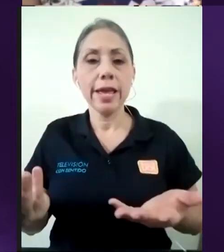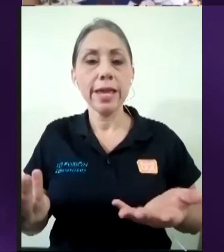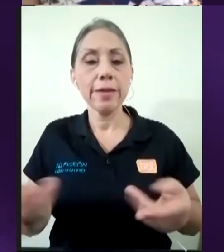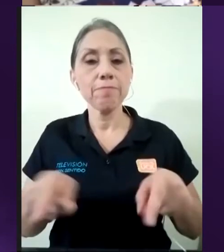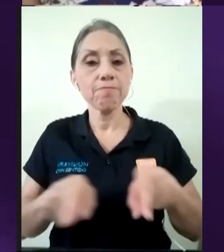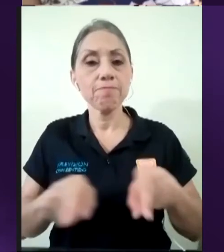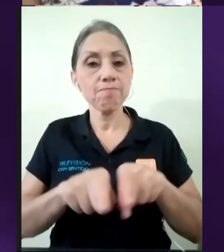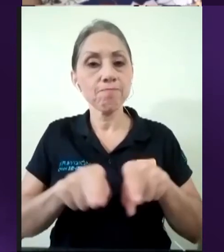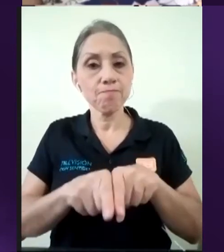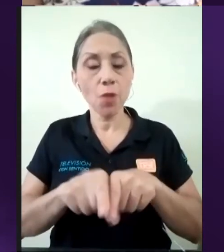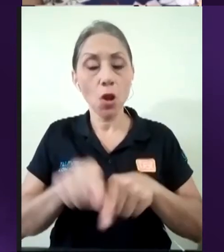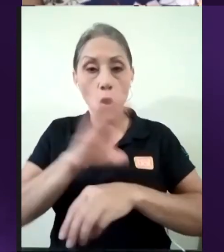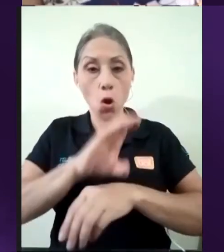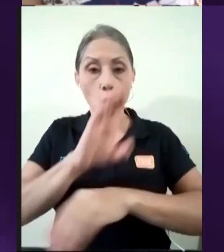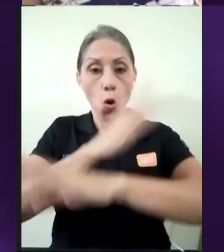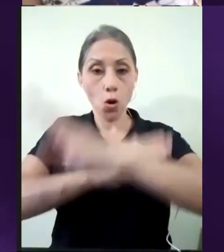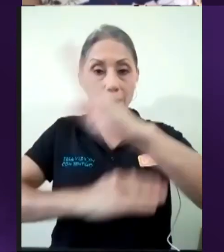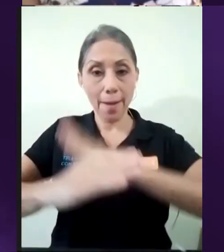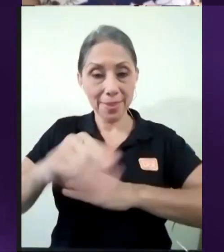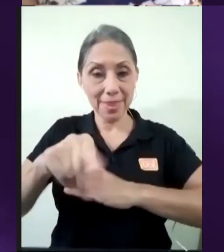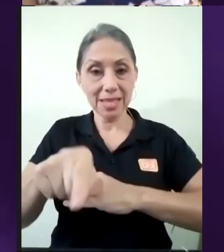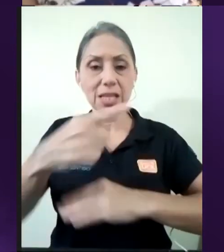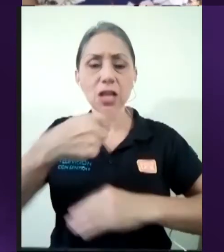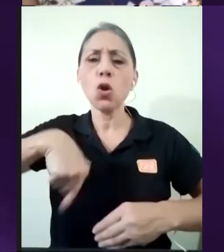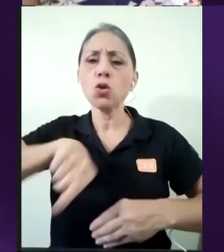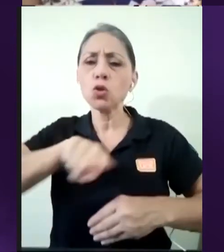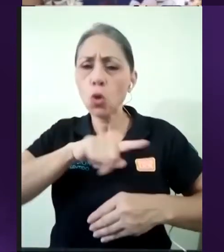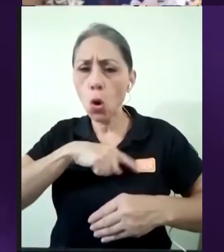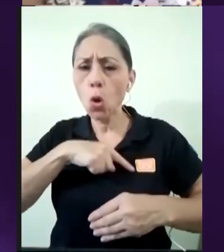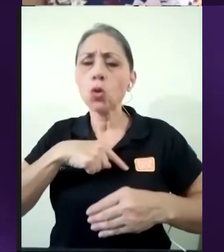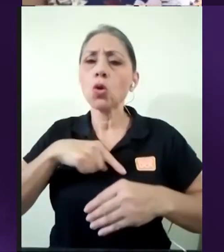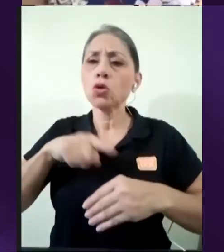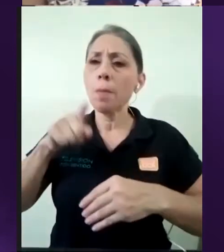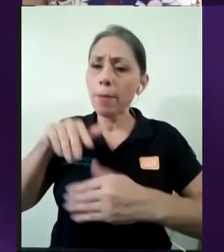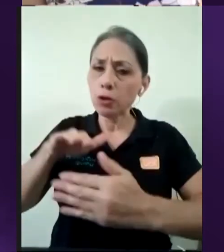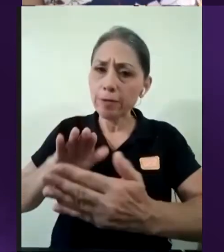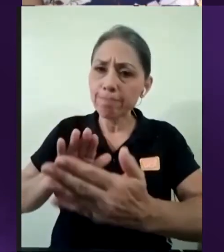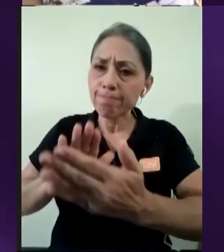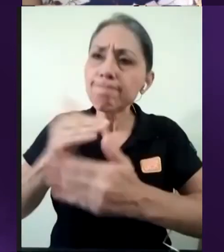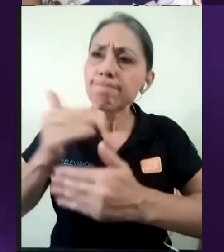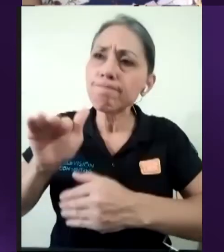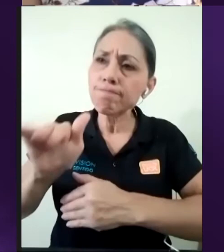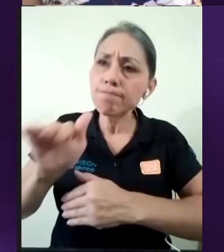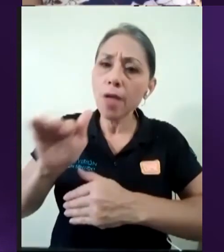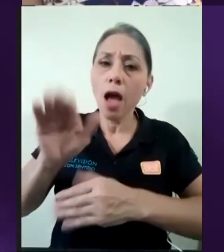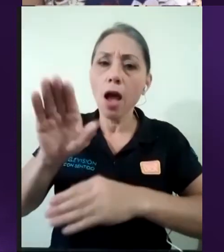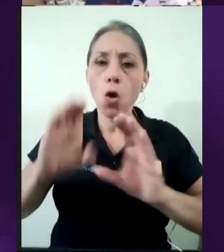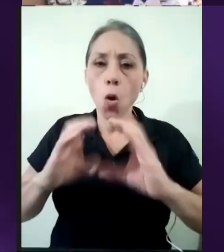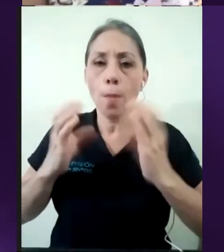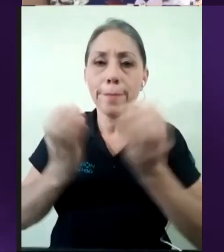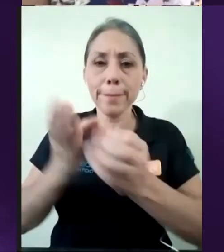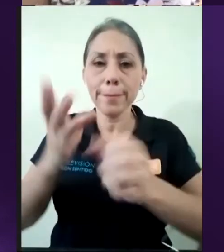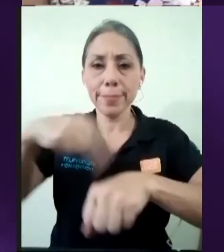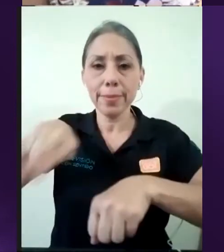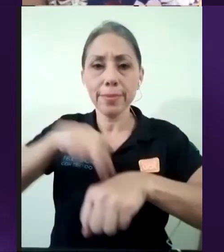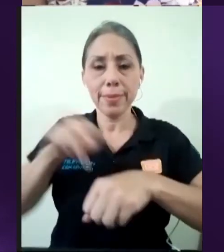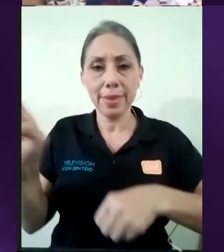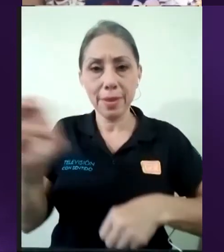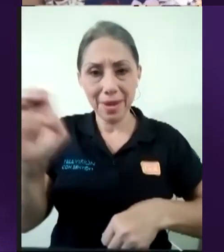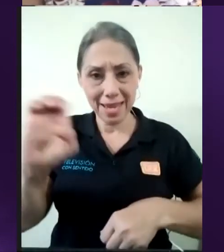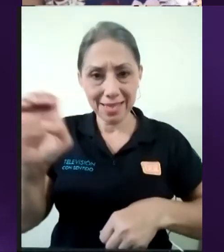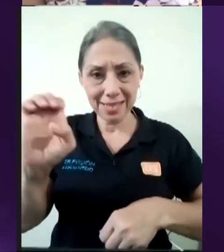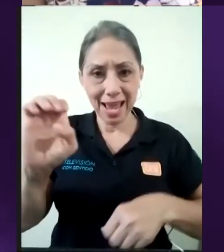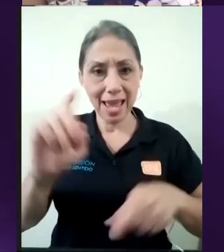desde CONADIS haremos todas las gestiones frente a la Comisión Nacional de Emergencia y otras entidades para poder tener